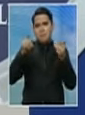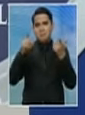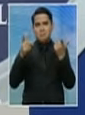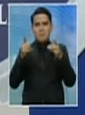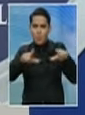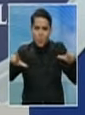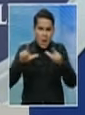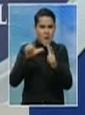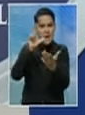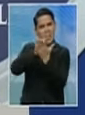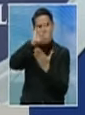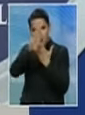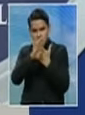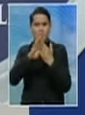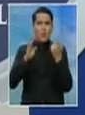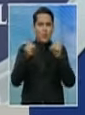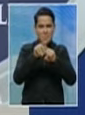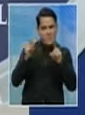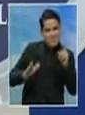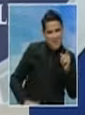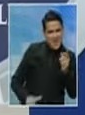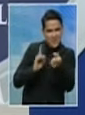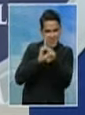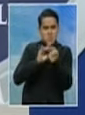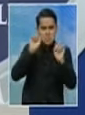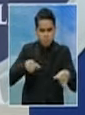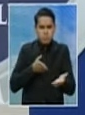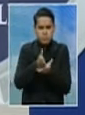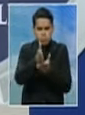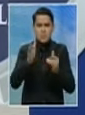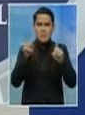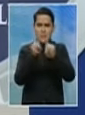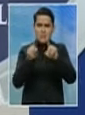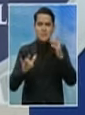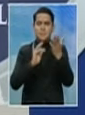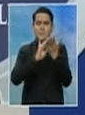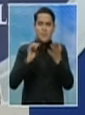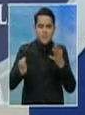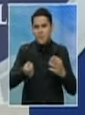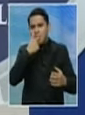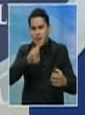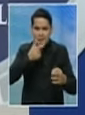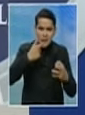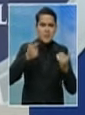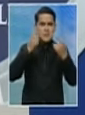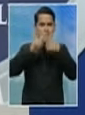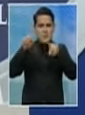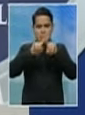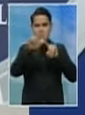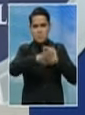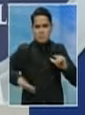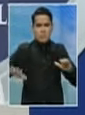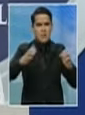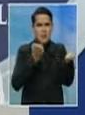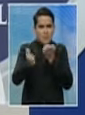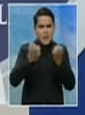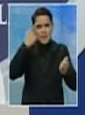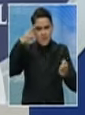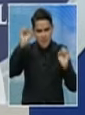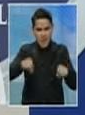laboratorios médicos y veterinarias. 4. Industria farmacéutica, farmacias, droguerías, empresas dedicadas a la producción